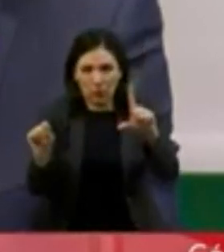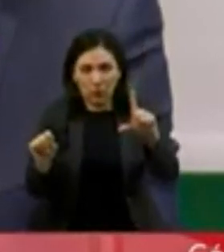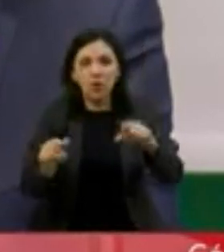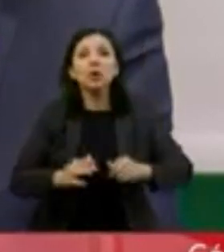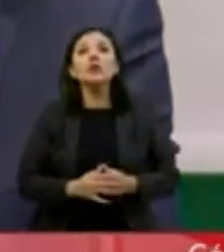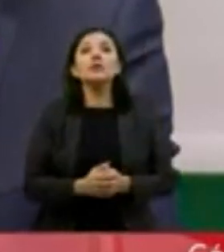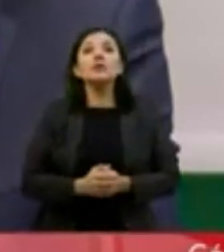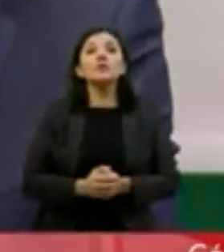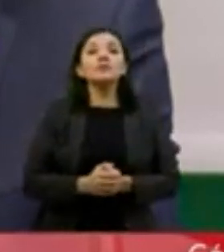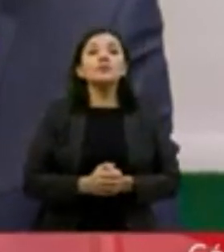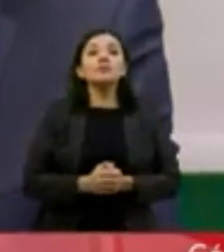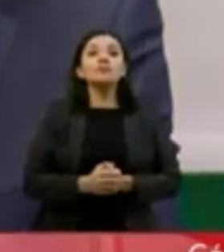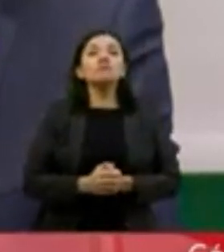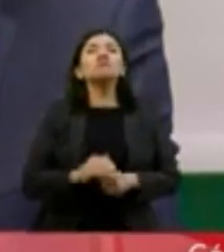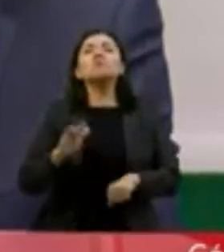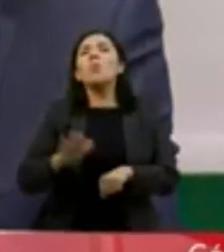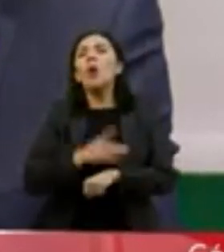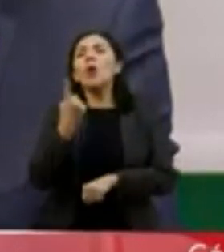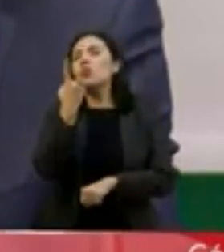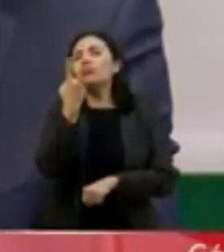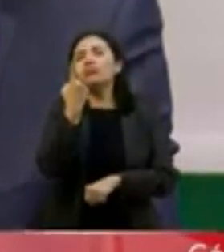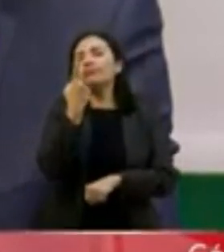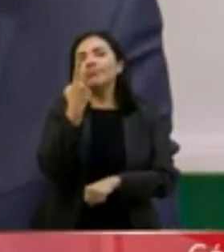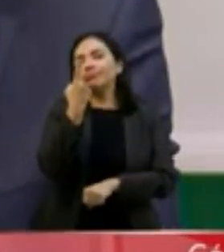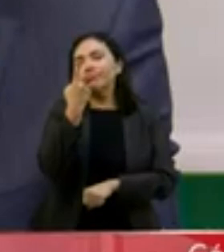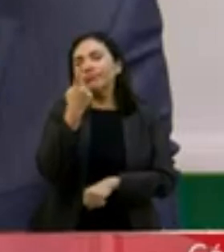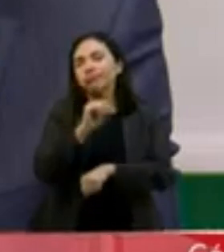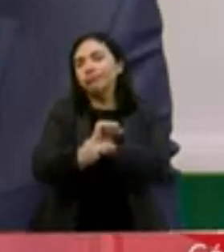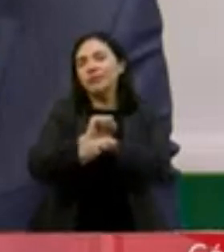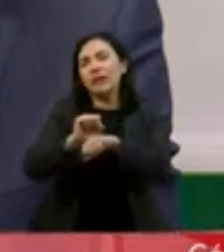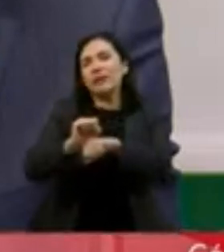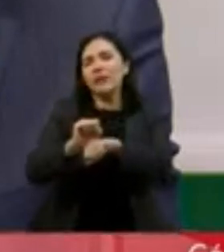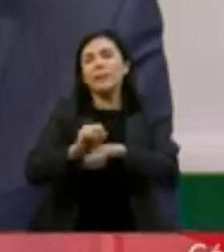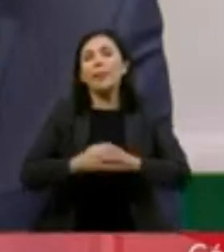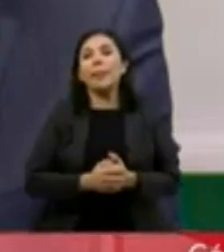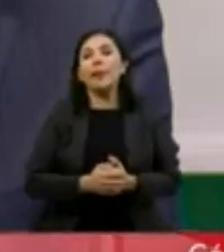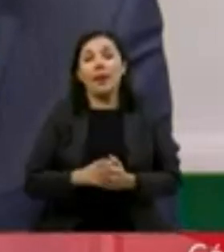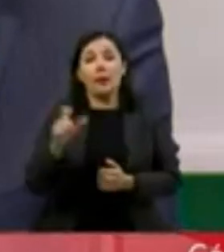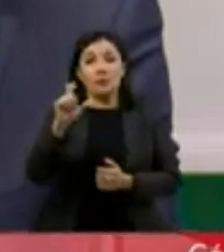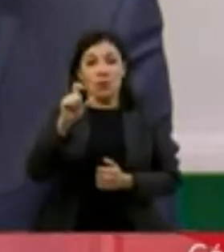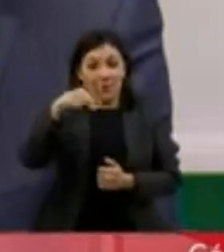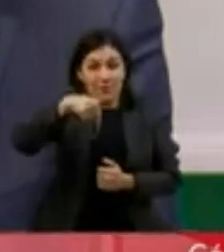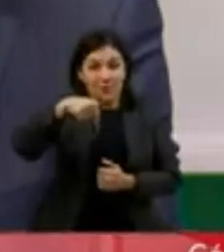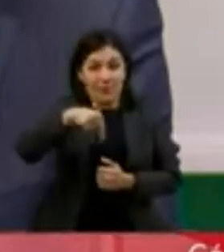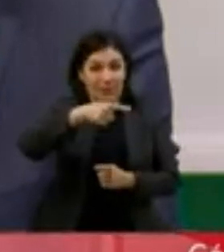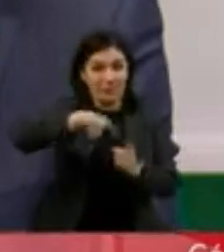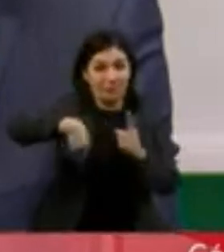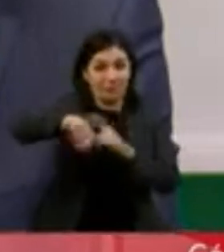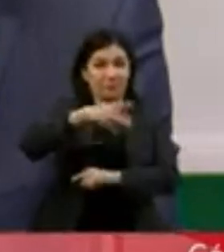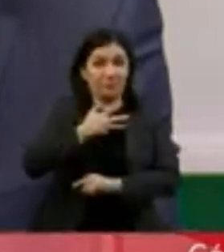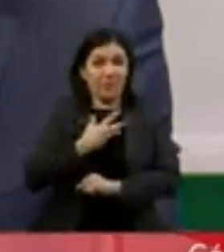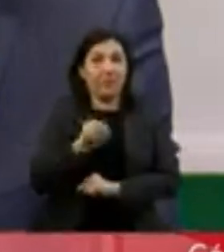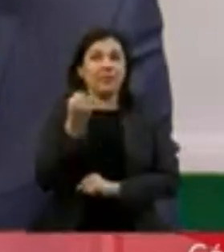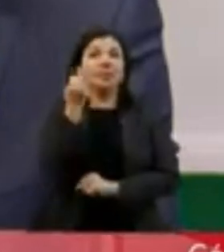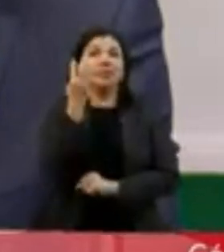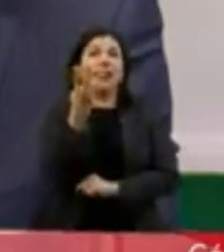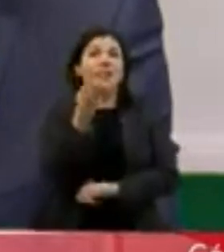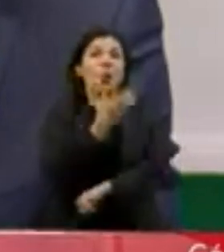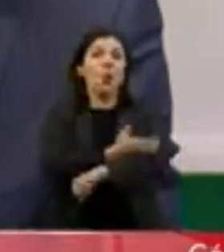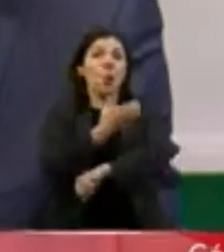interior por una simple sencilla razón porque aquí cuando menos habemos tres